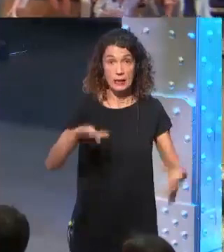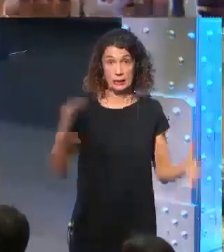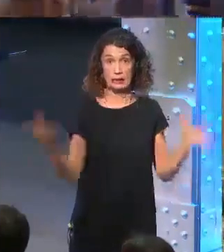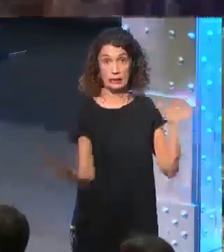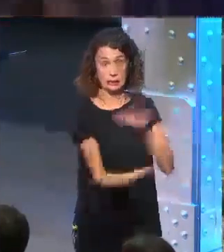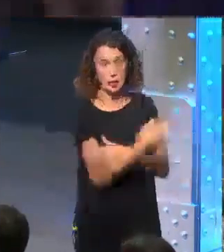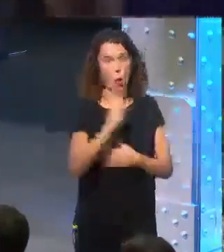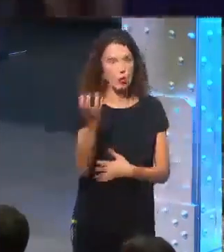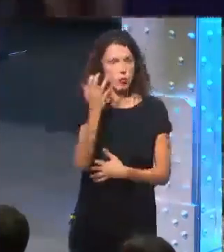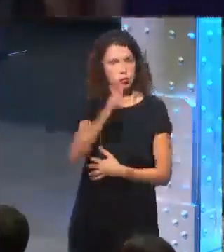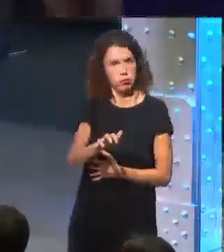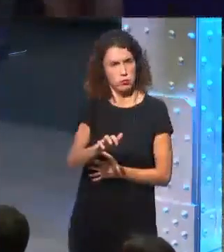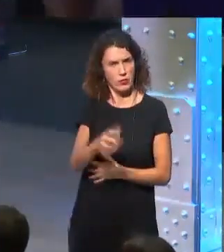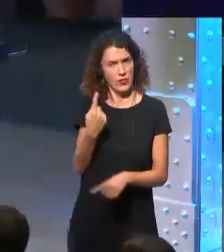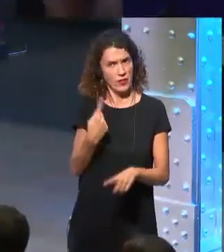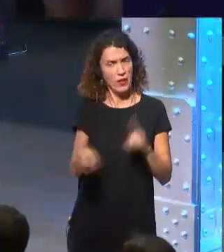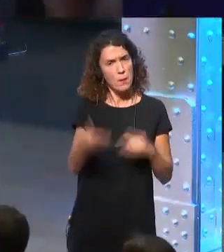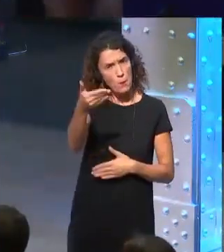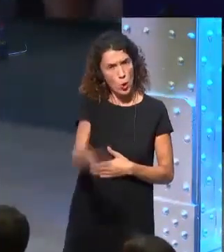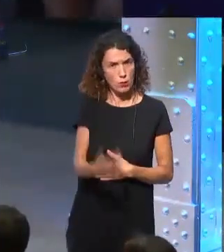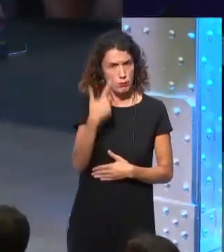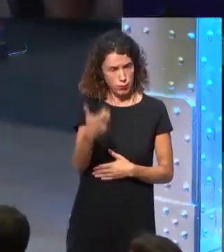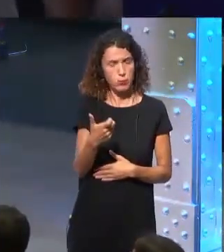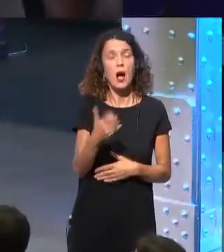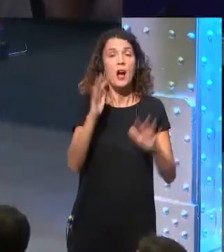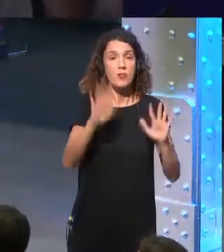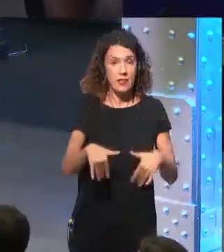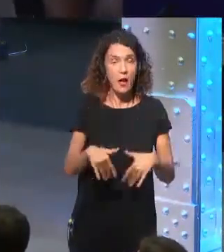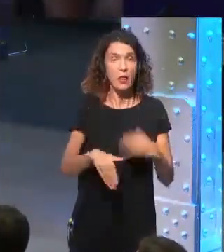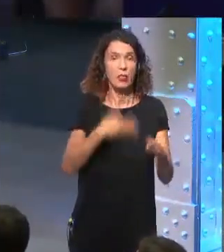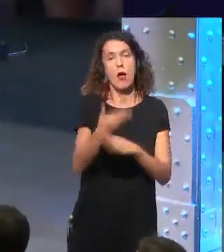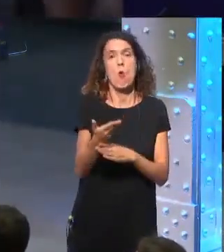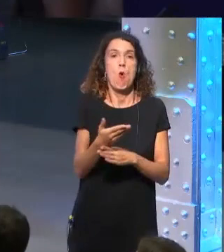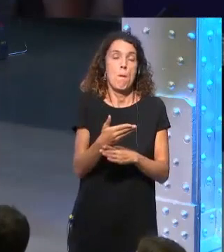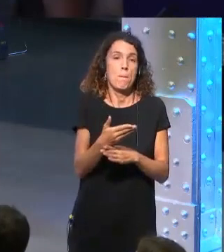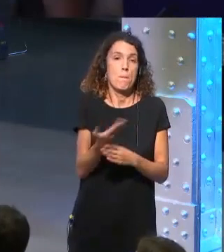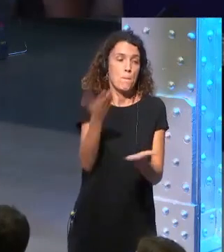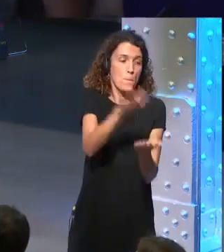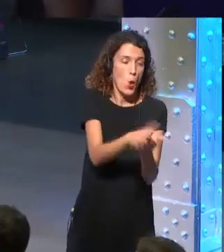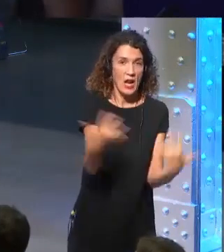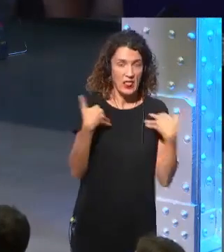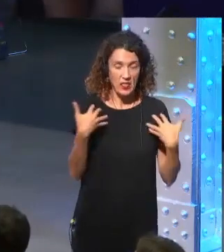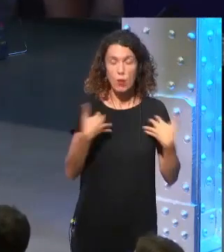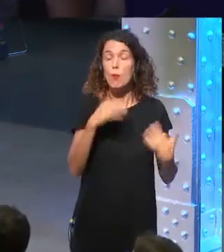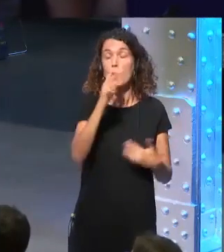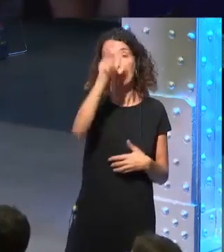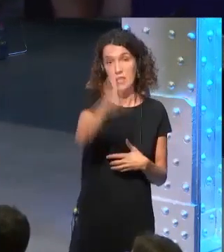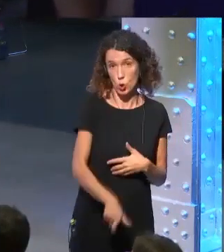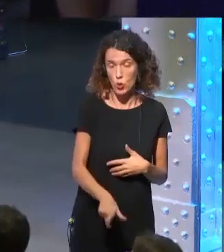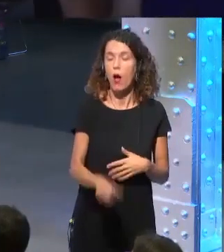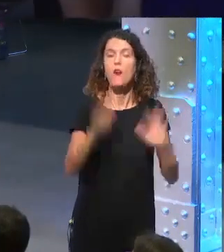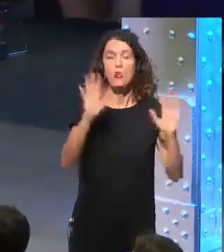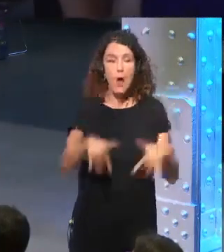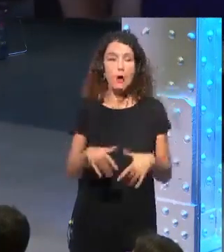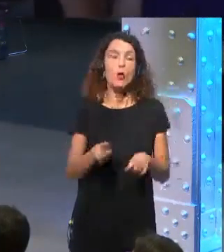otra de las paradojas que deseo destacar, la que conduce al patíbulo a un condenado por declararse rey